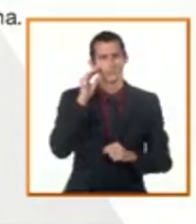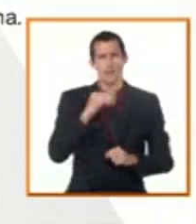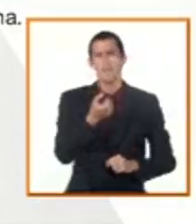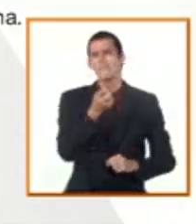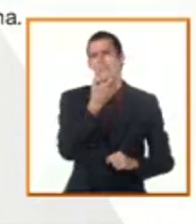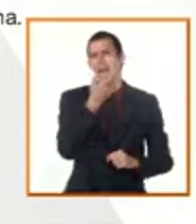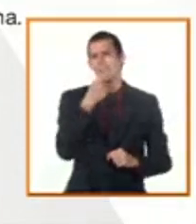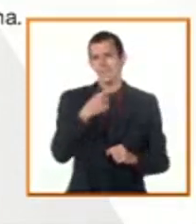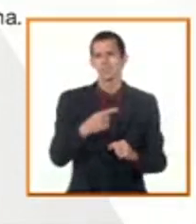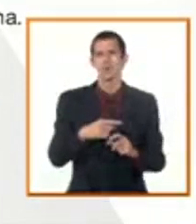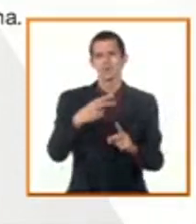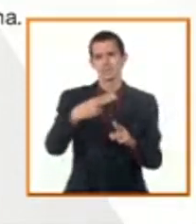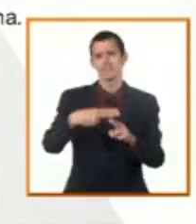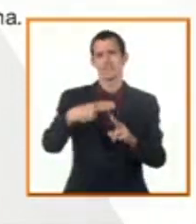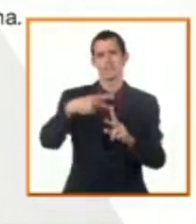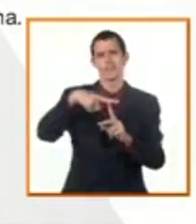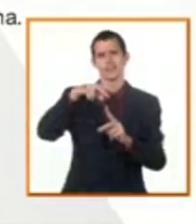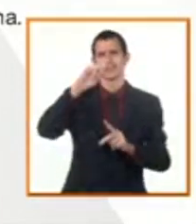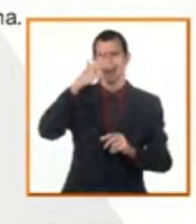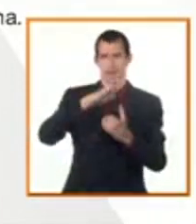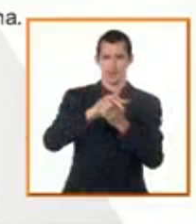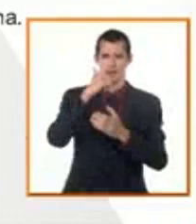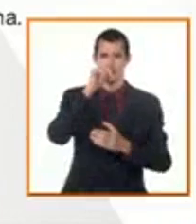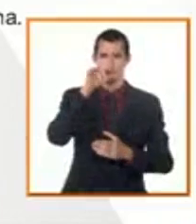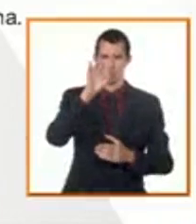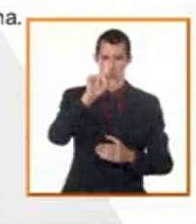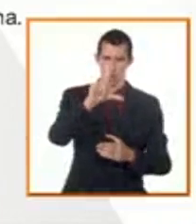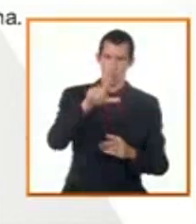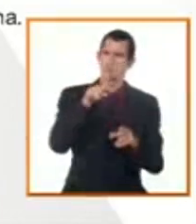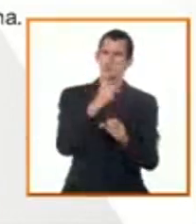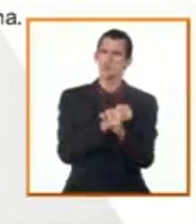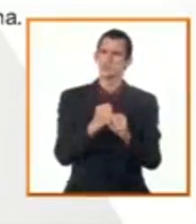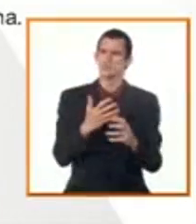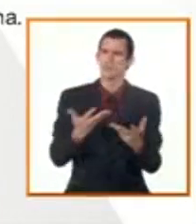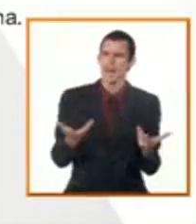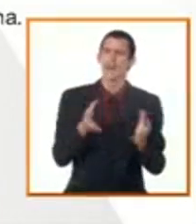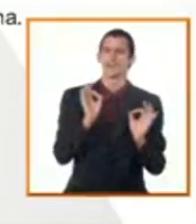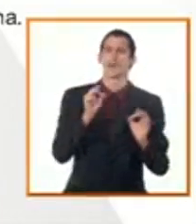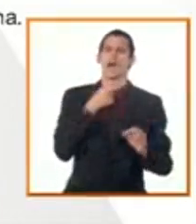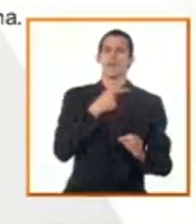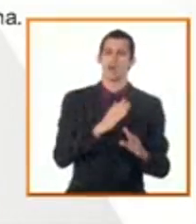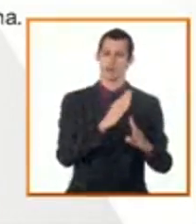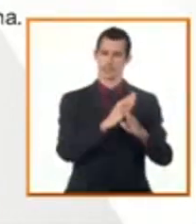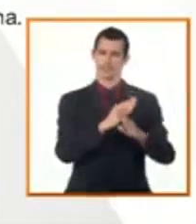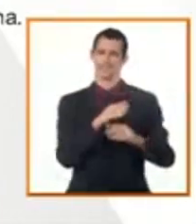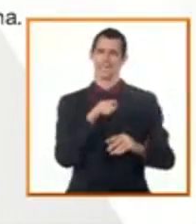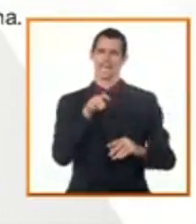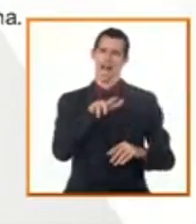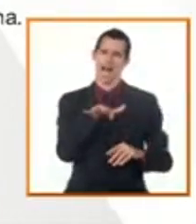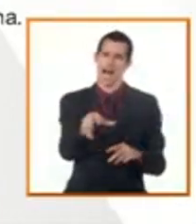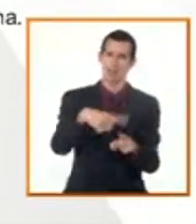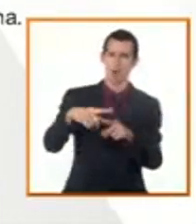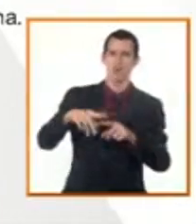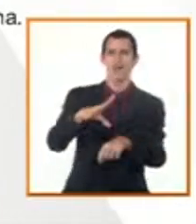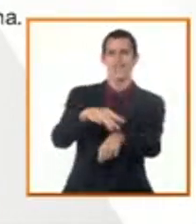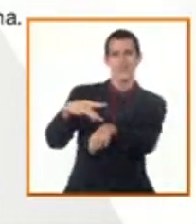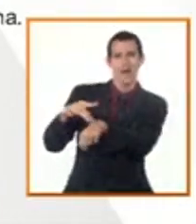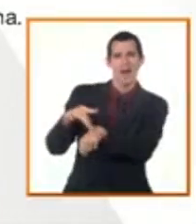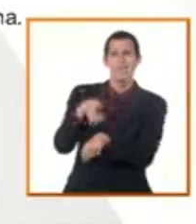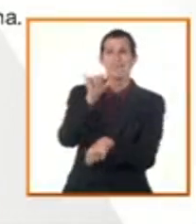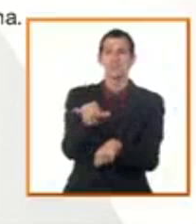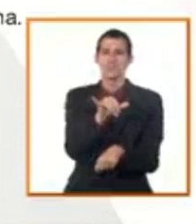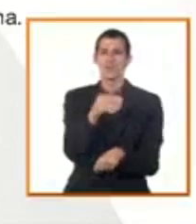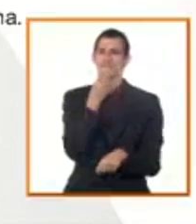peligroso como el tramador. Y también alertar sobre las encomiendas, que se ha tocado indistintamente, y reiterarle a todos los